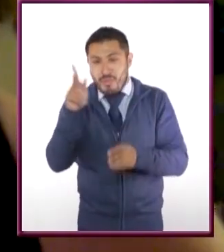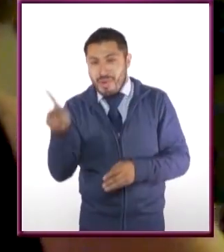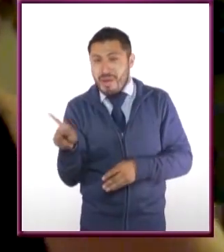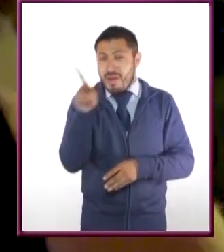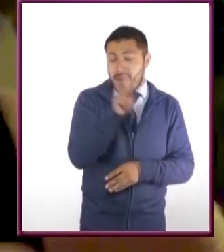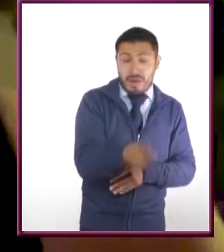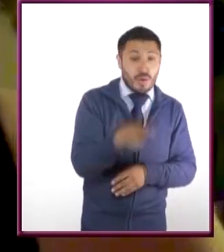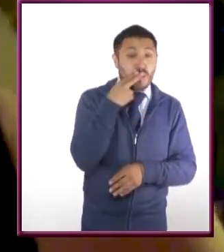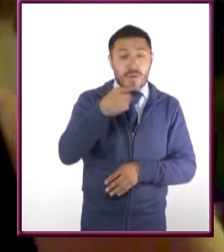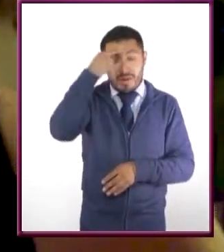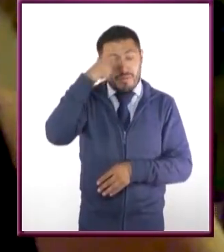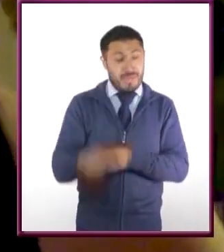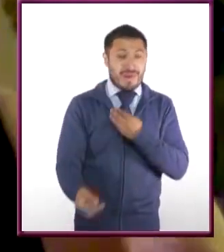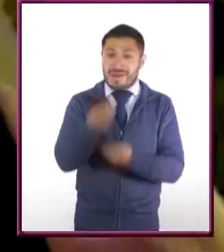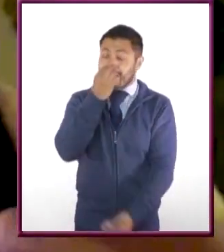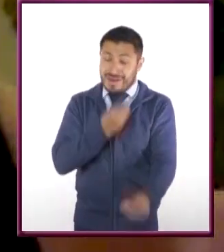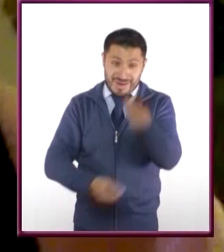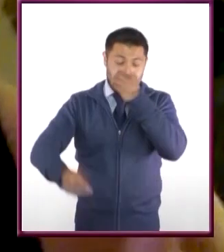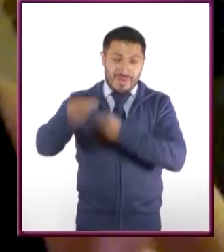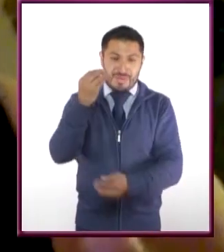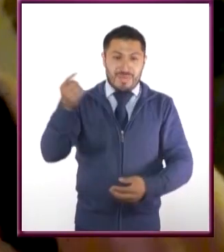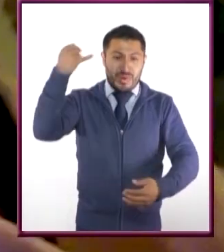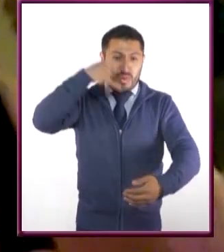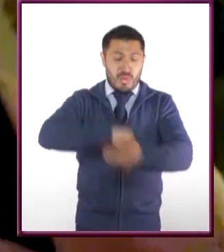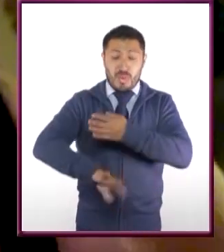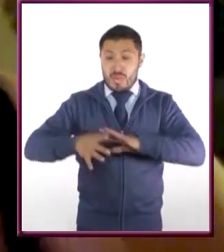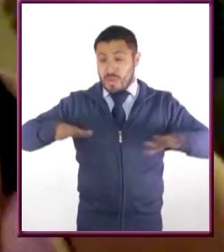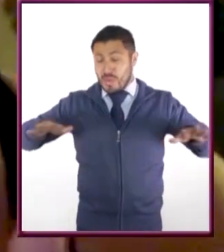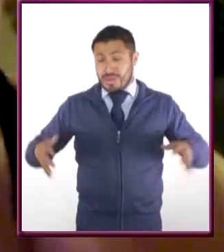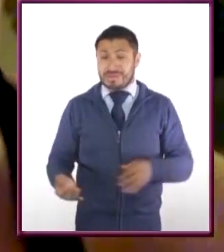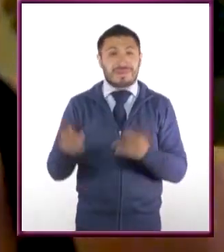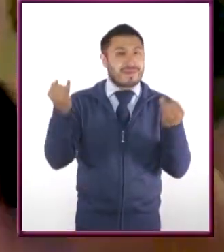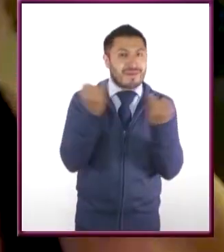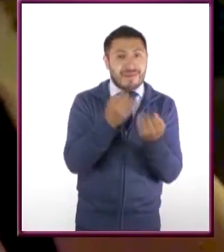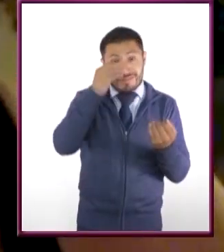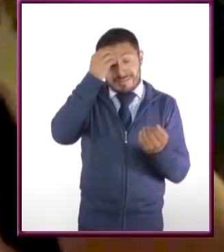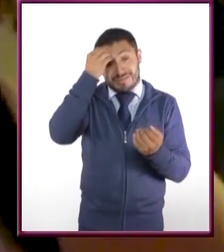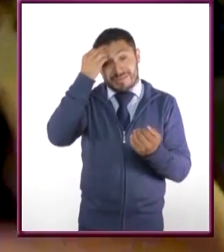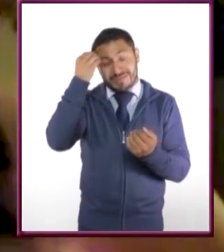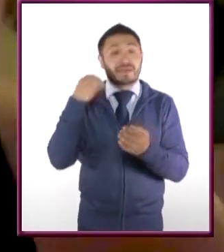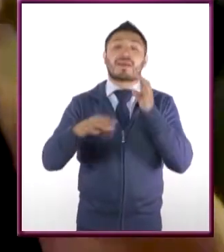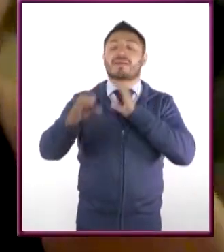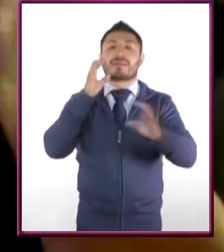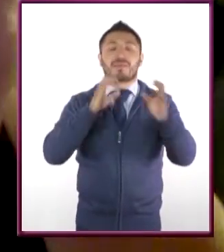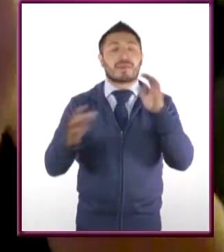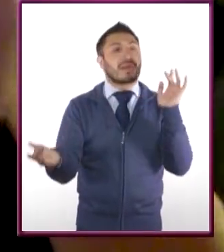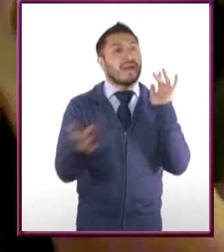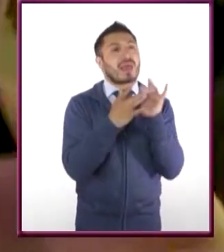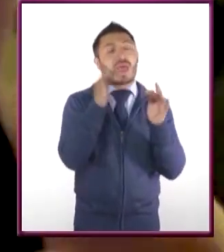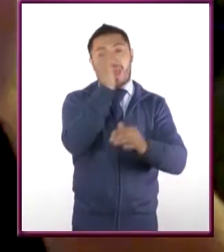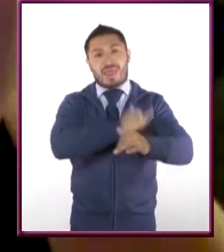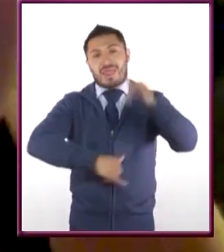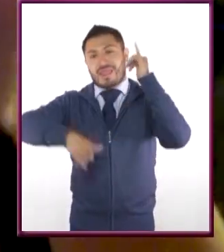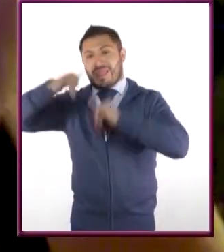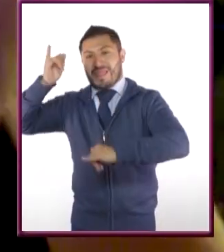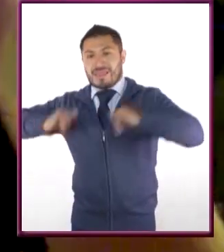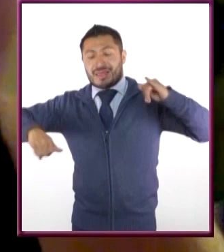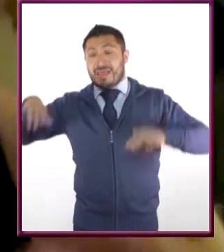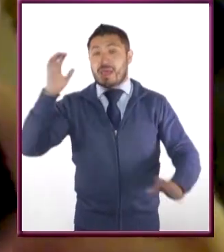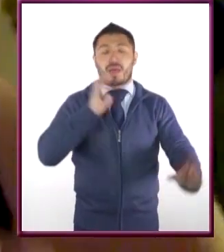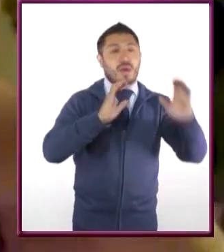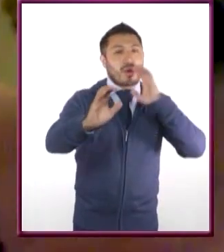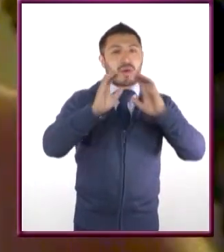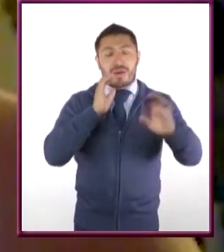particular les sirve para alimentarse, no es propiamente, también se habla de que se comunican unas a otras y que están